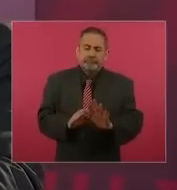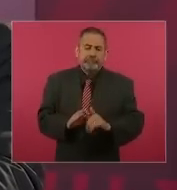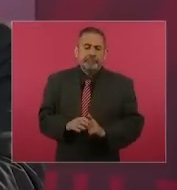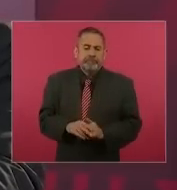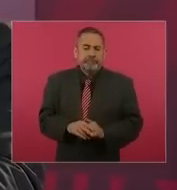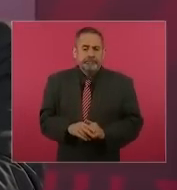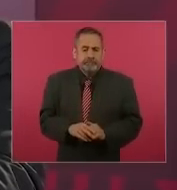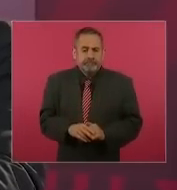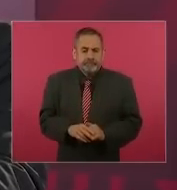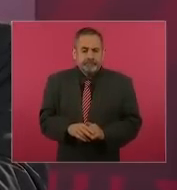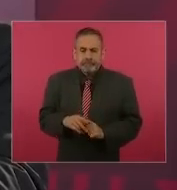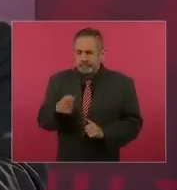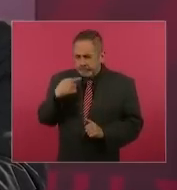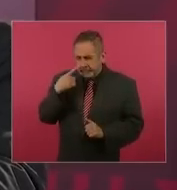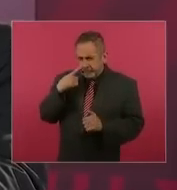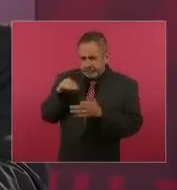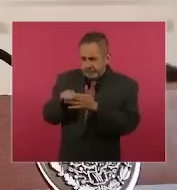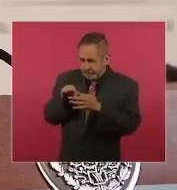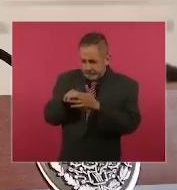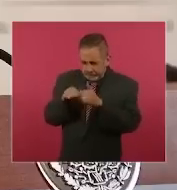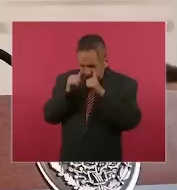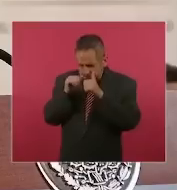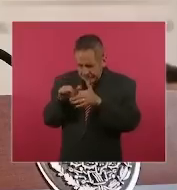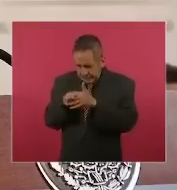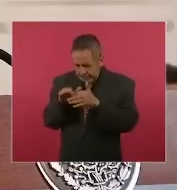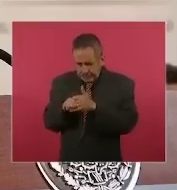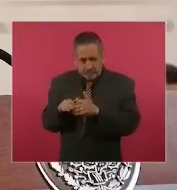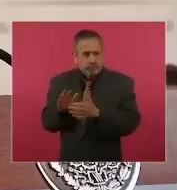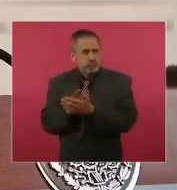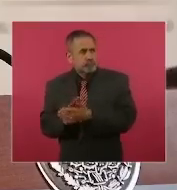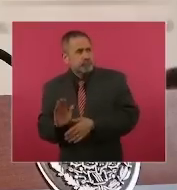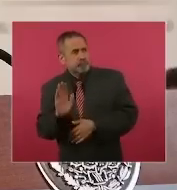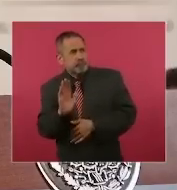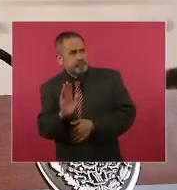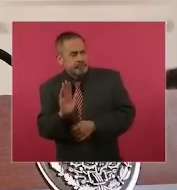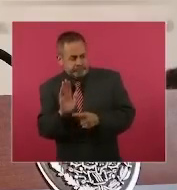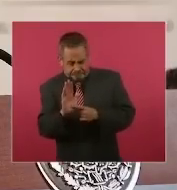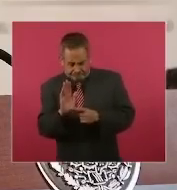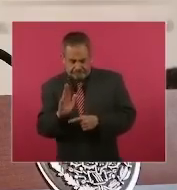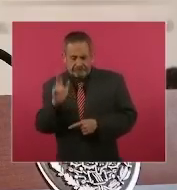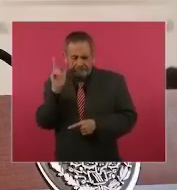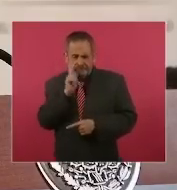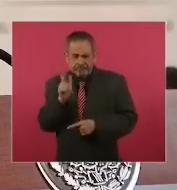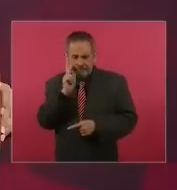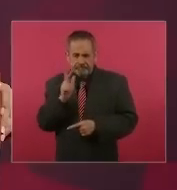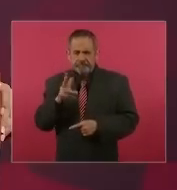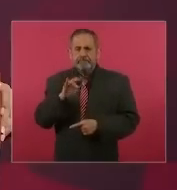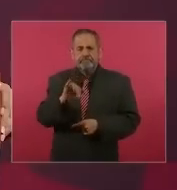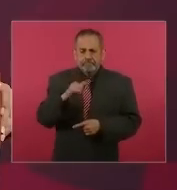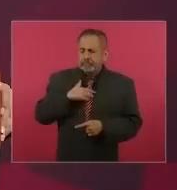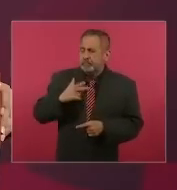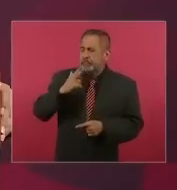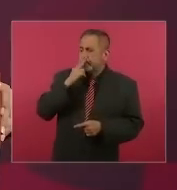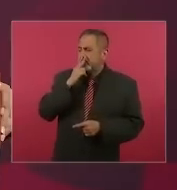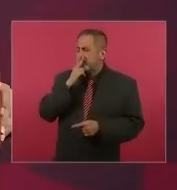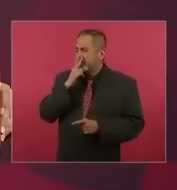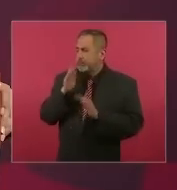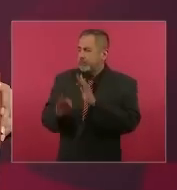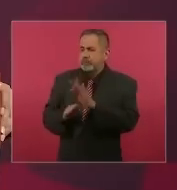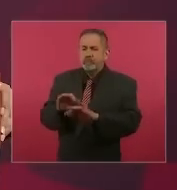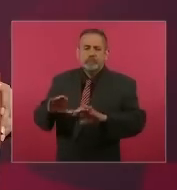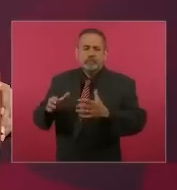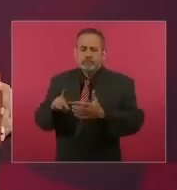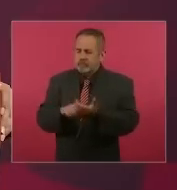y hay constancia de que se conservan